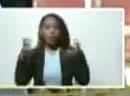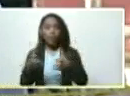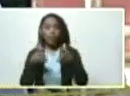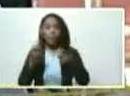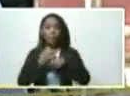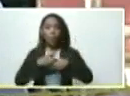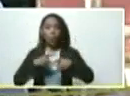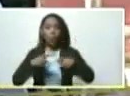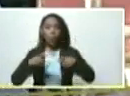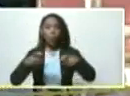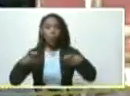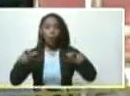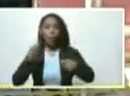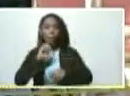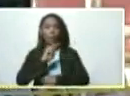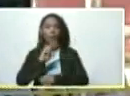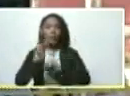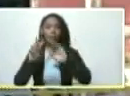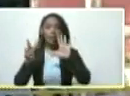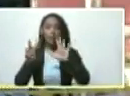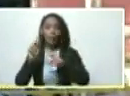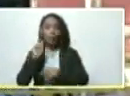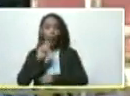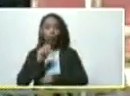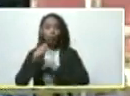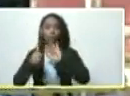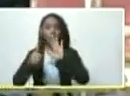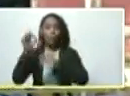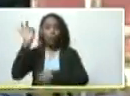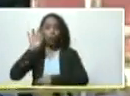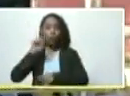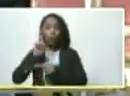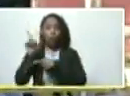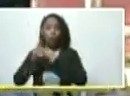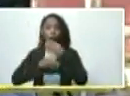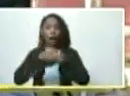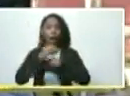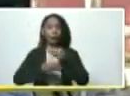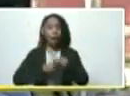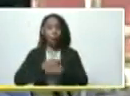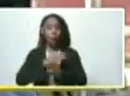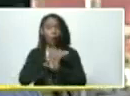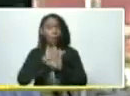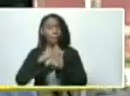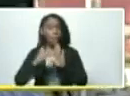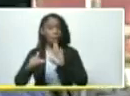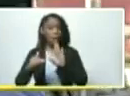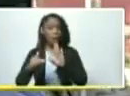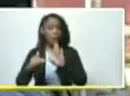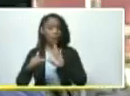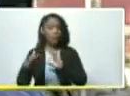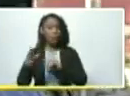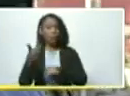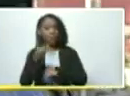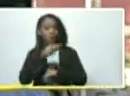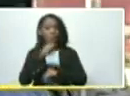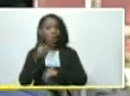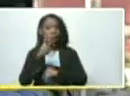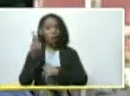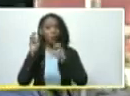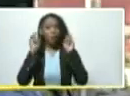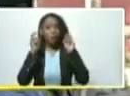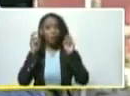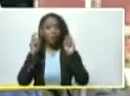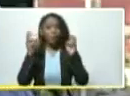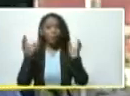crecimiento cercano al 27.6%. Si eso hacemos una media ponderada de ambos rubros, tanto los